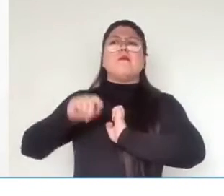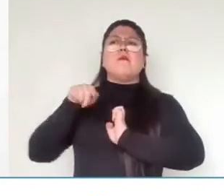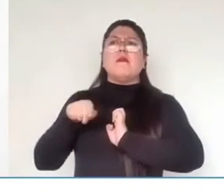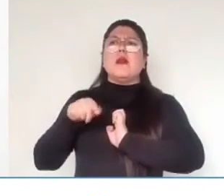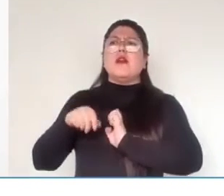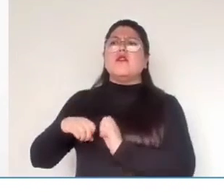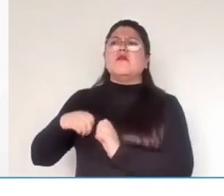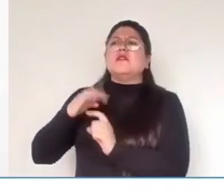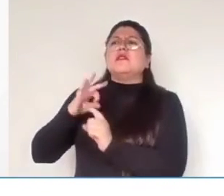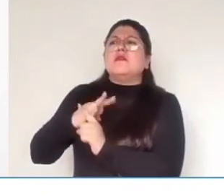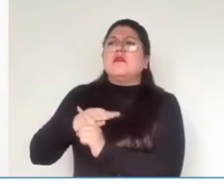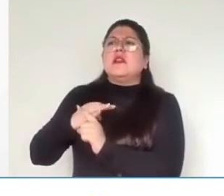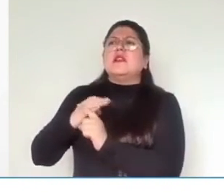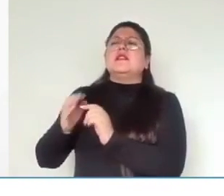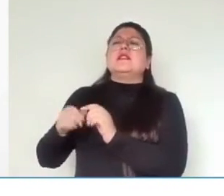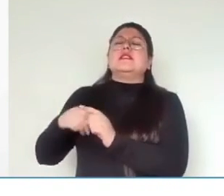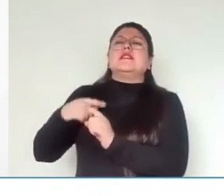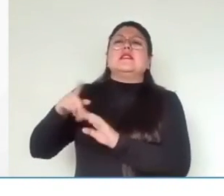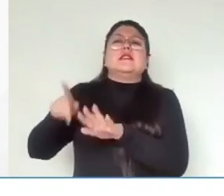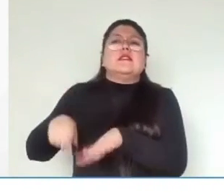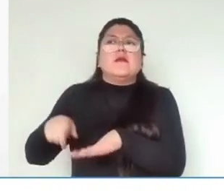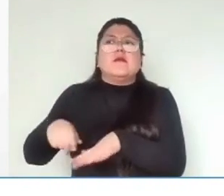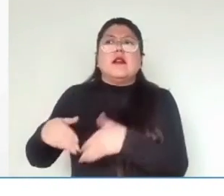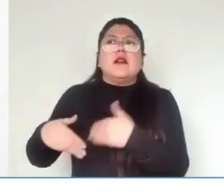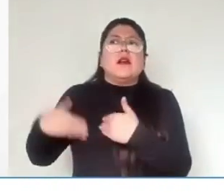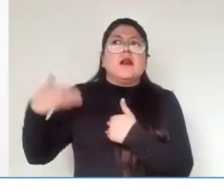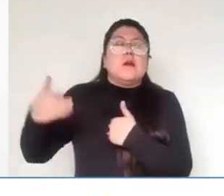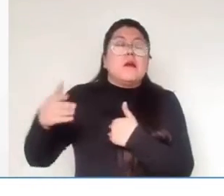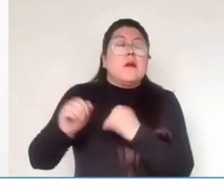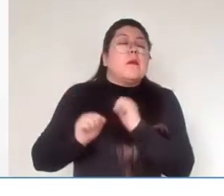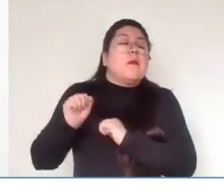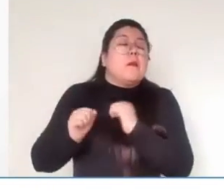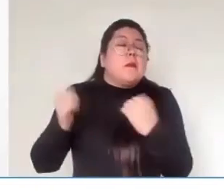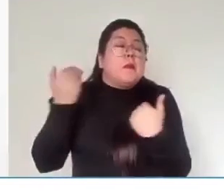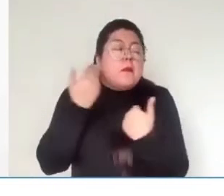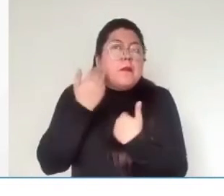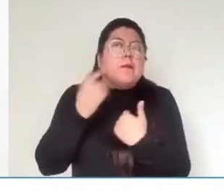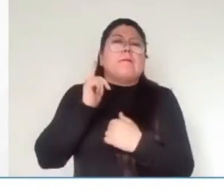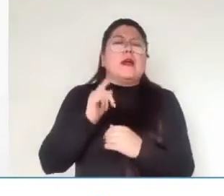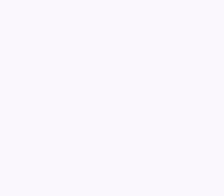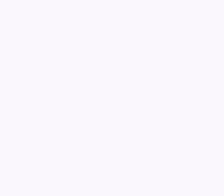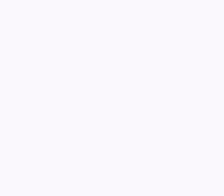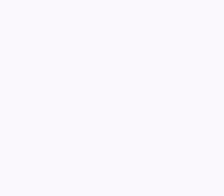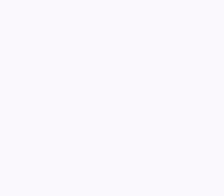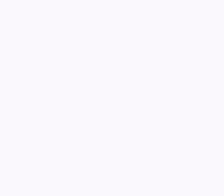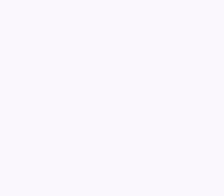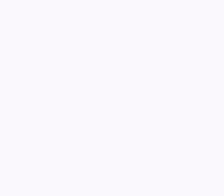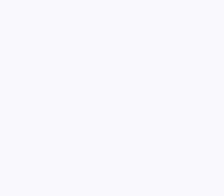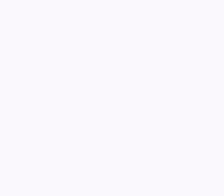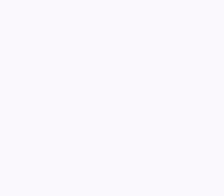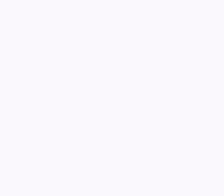vuelvo e insisto en la inestabilidad de esa inmunidad. Por eso se vuelve fundamental la vacunación.